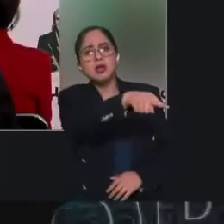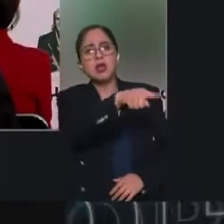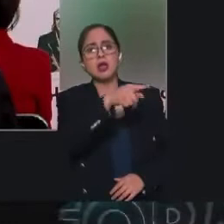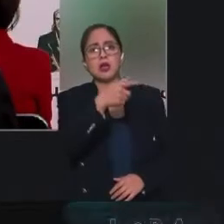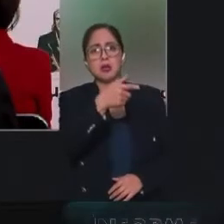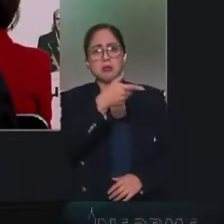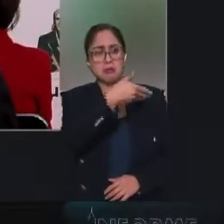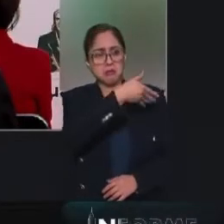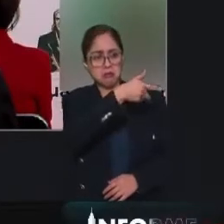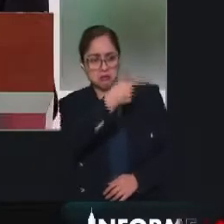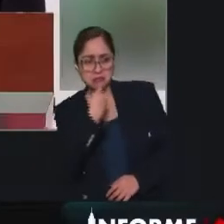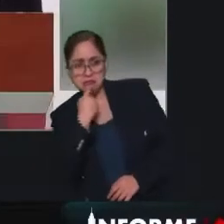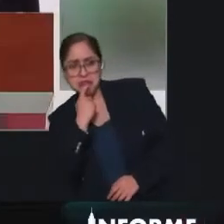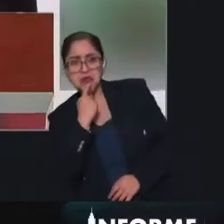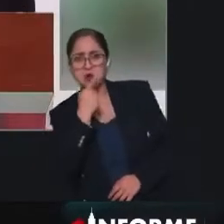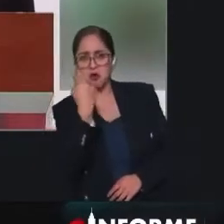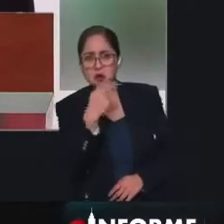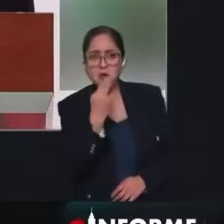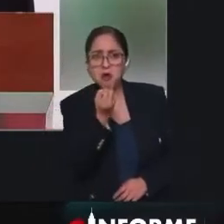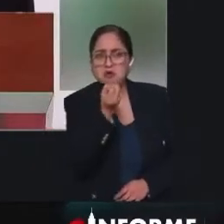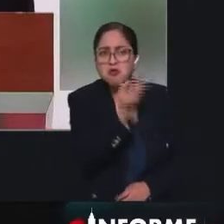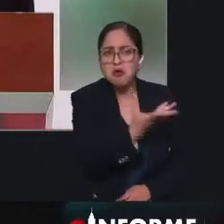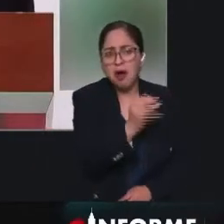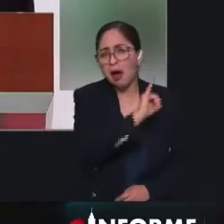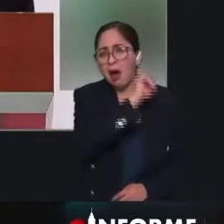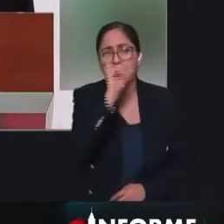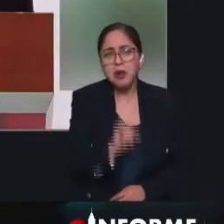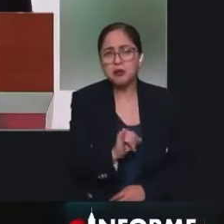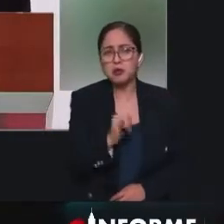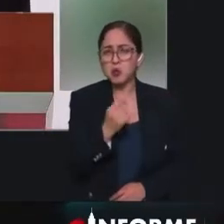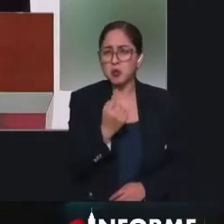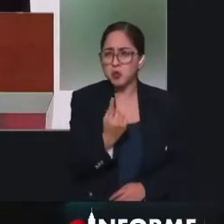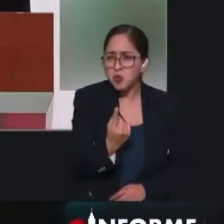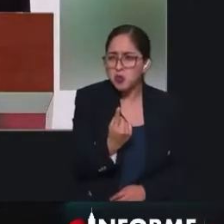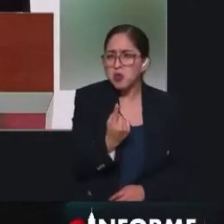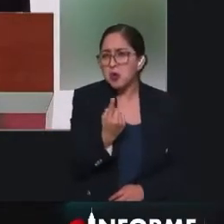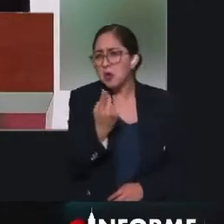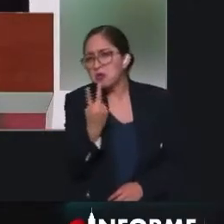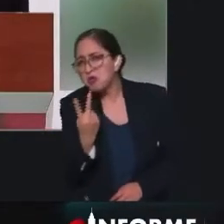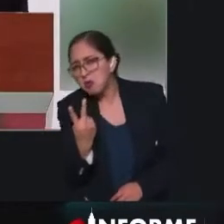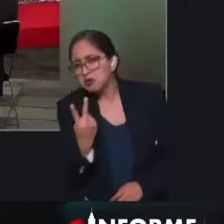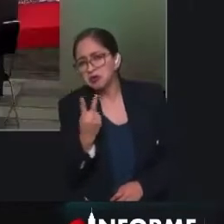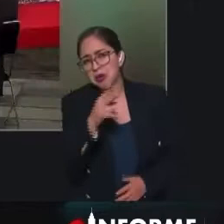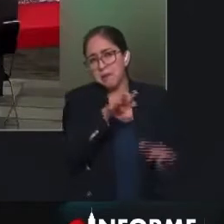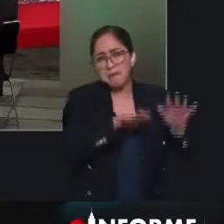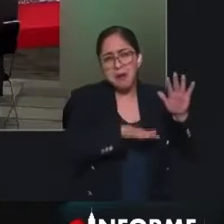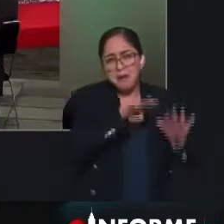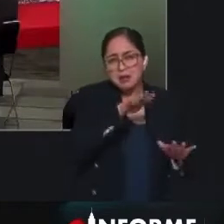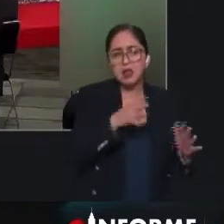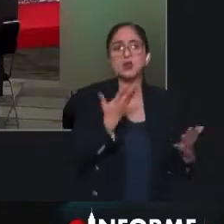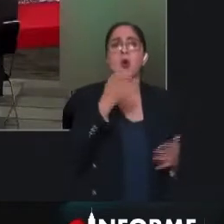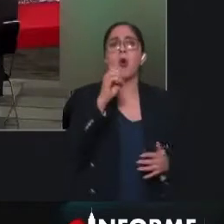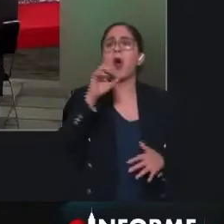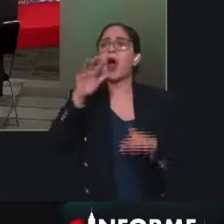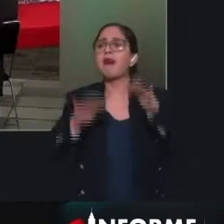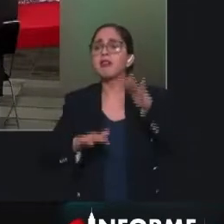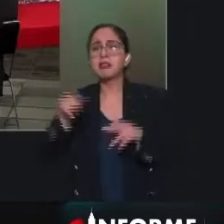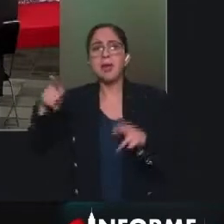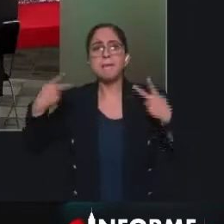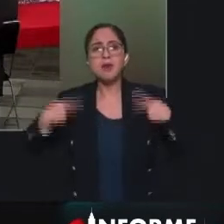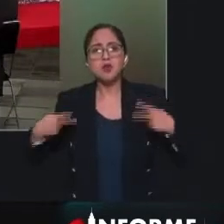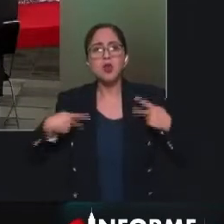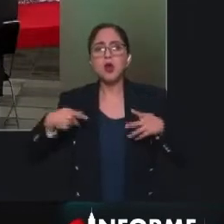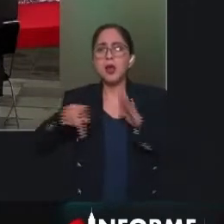nombre? 1, 2, en 6 años. ¿Cuántas veces mencionaron a periodistas críticos? Nunca.